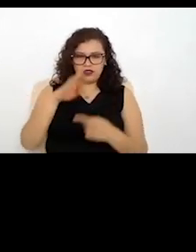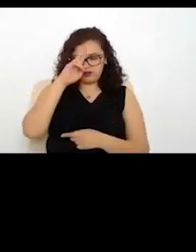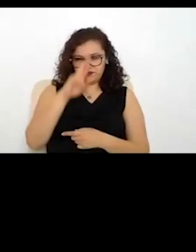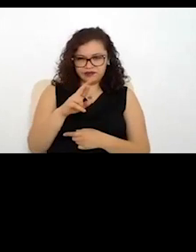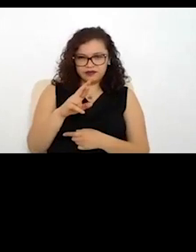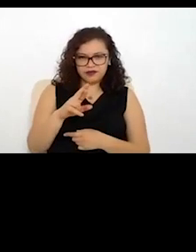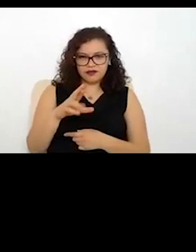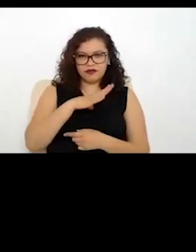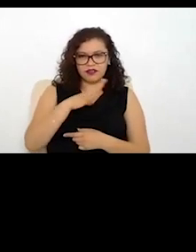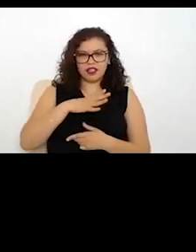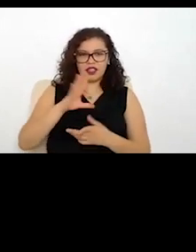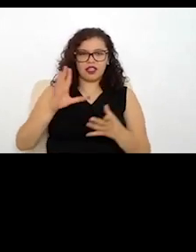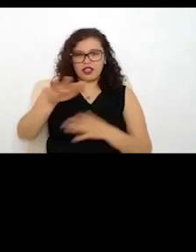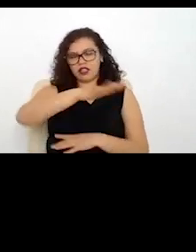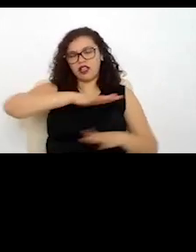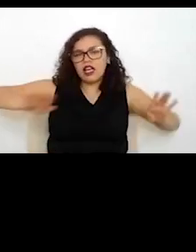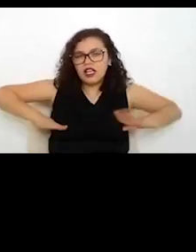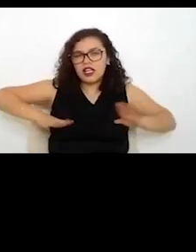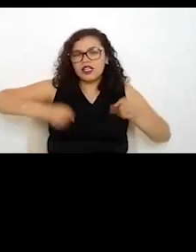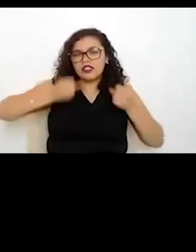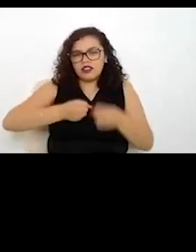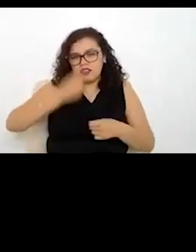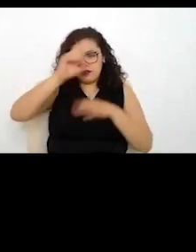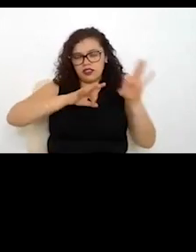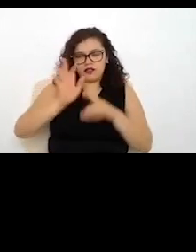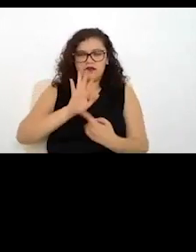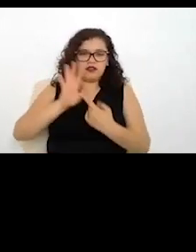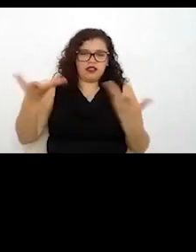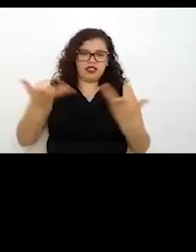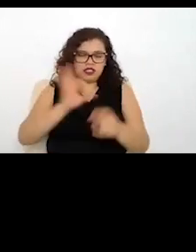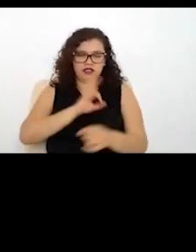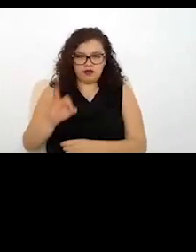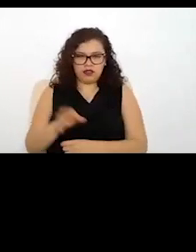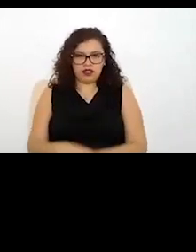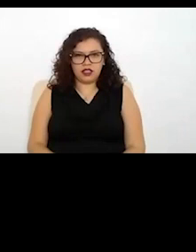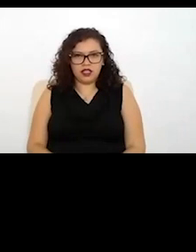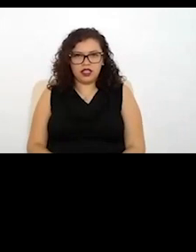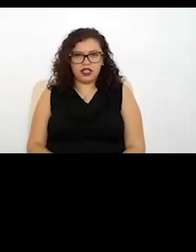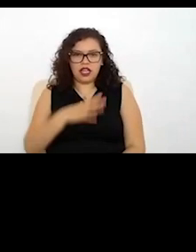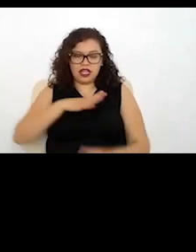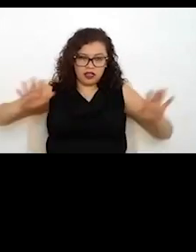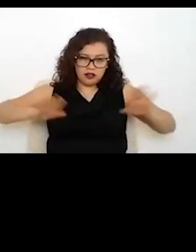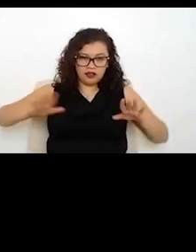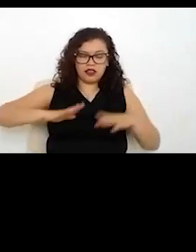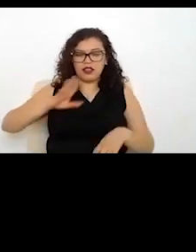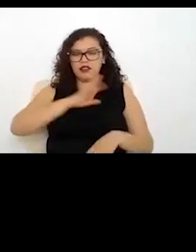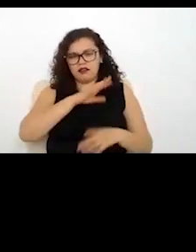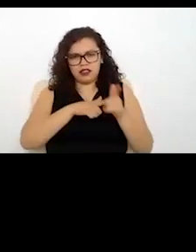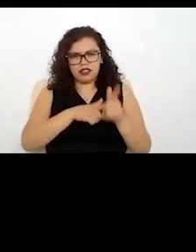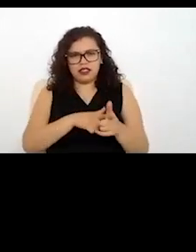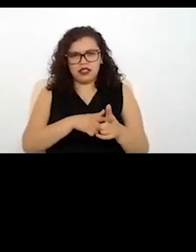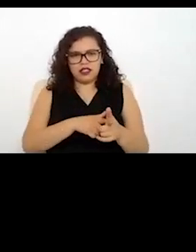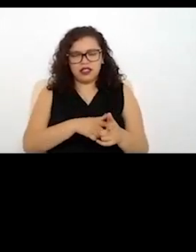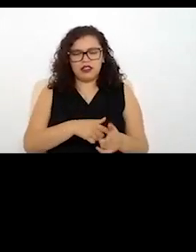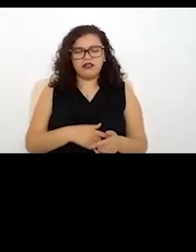existen condiciones seguras suficientes para poder presentar los trabajos y evitar accidentes, que se tiene capacitación continua, que hay una libertad